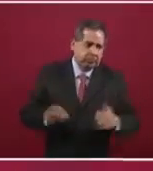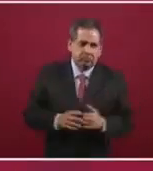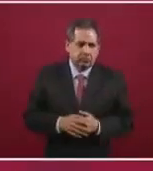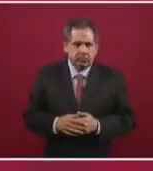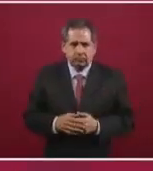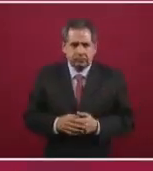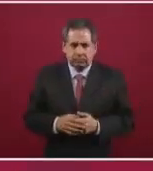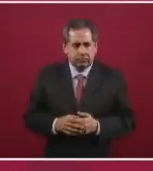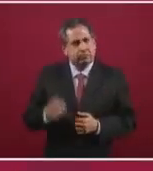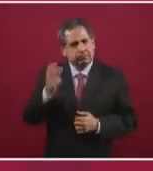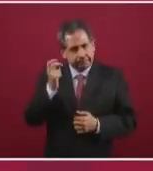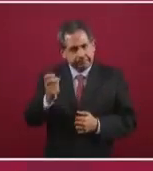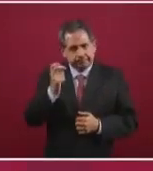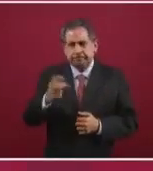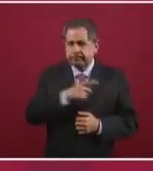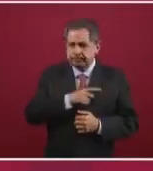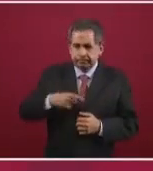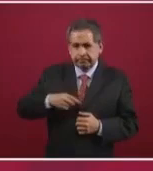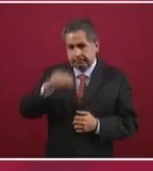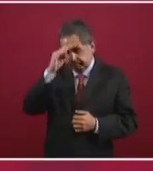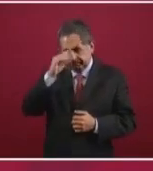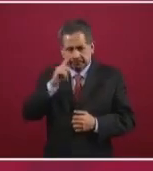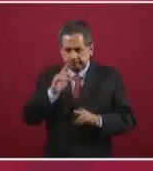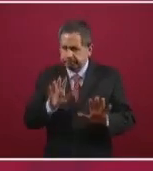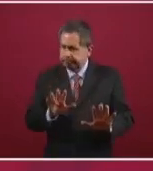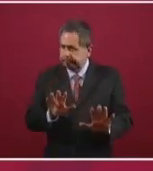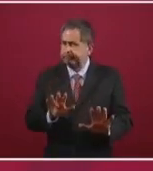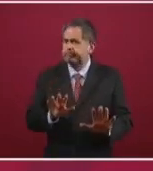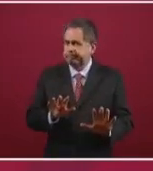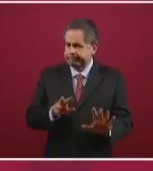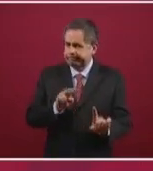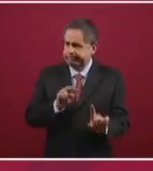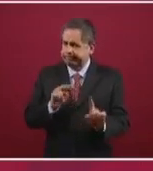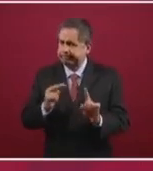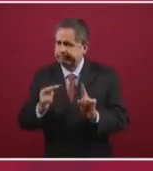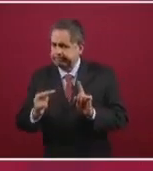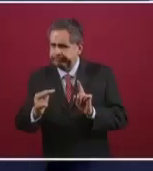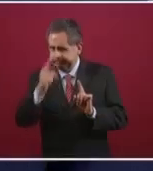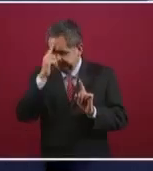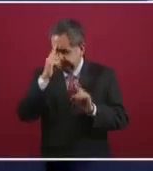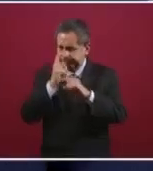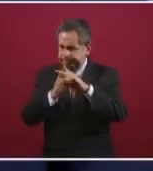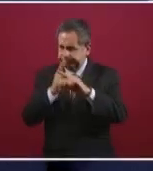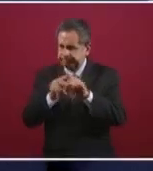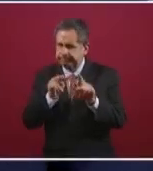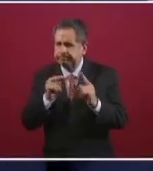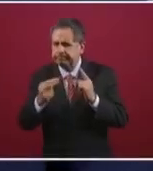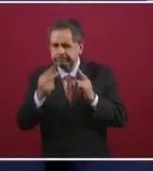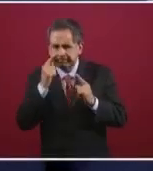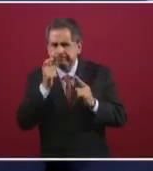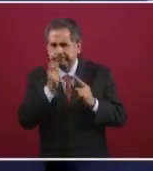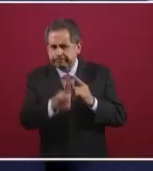eso hay que ver las cosas con objetividad